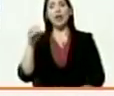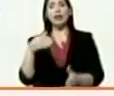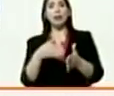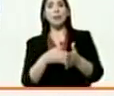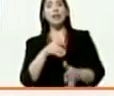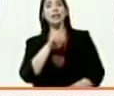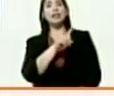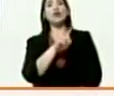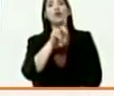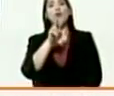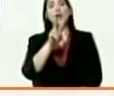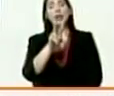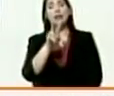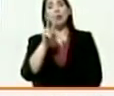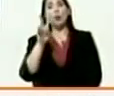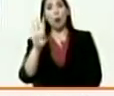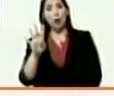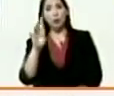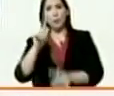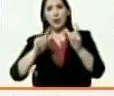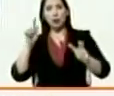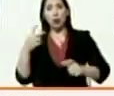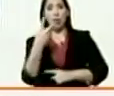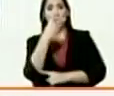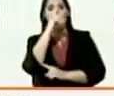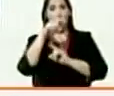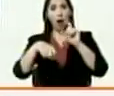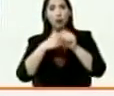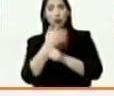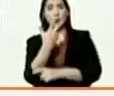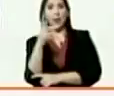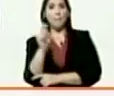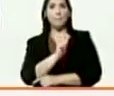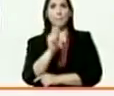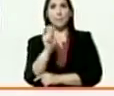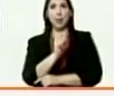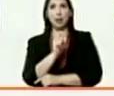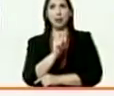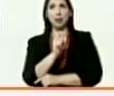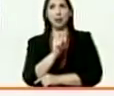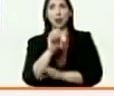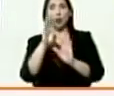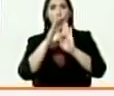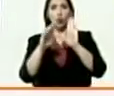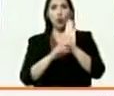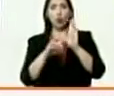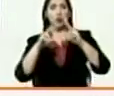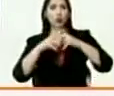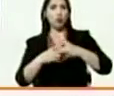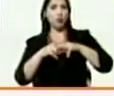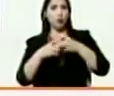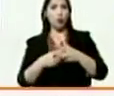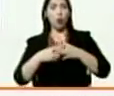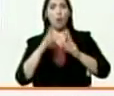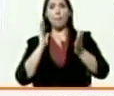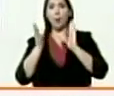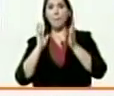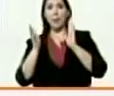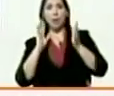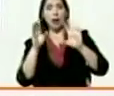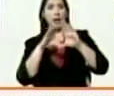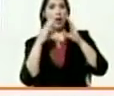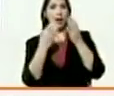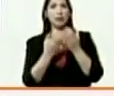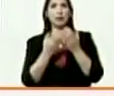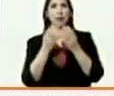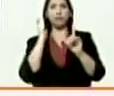120.124 personas en estos 2 años y 3 meses, en cursos, talleres, conversatorios, clases, congresos